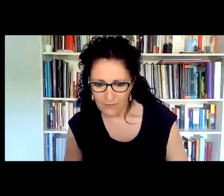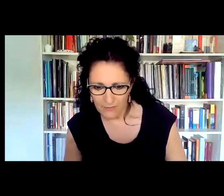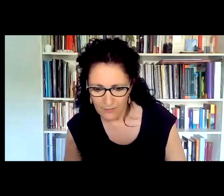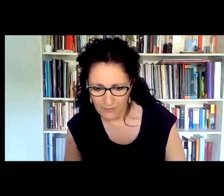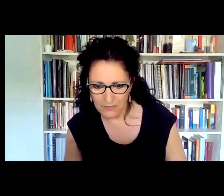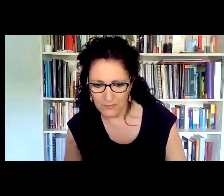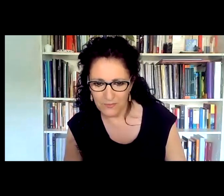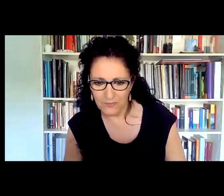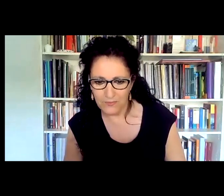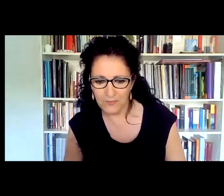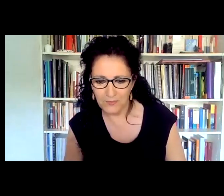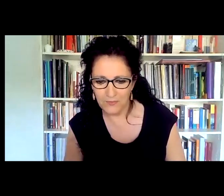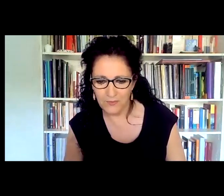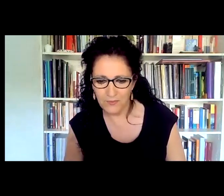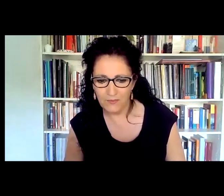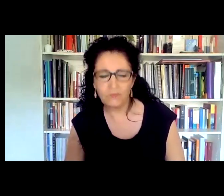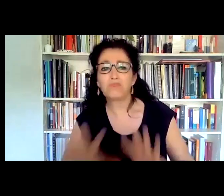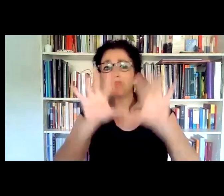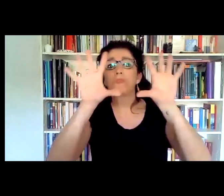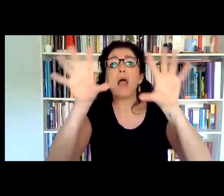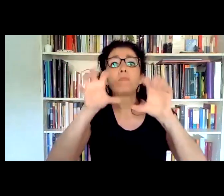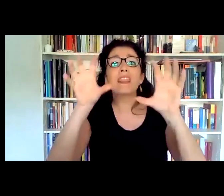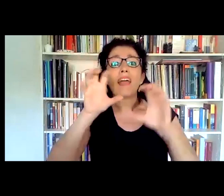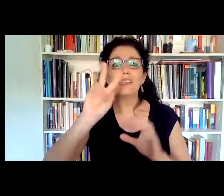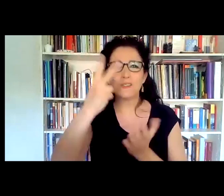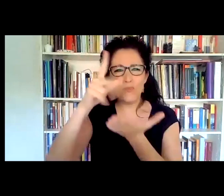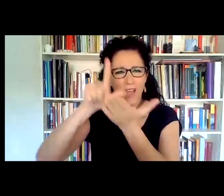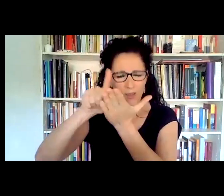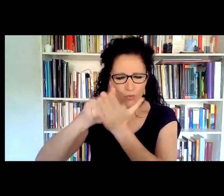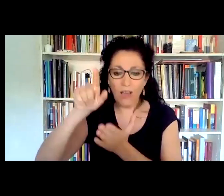ámbito de educación queda reducido al grado 1.